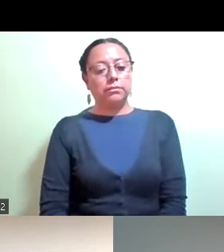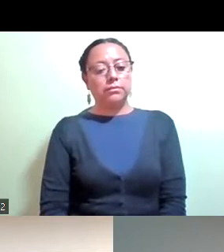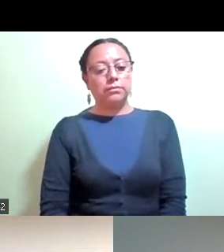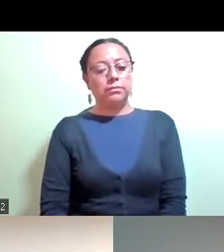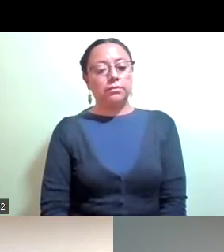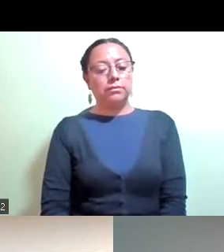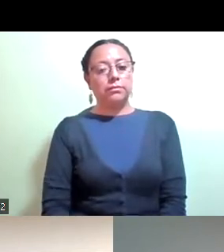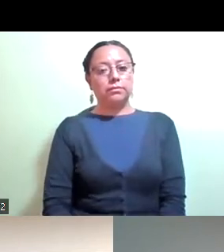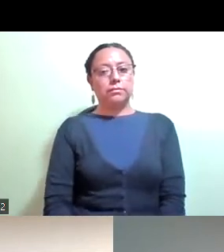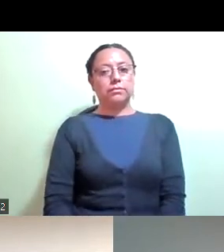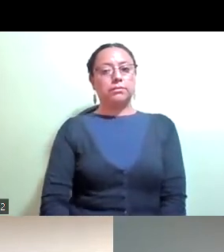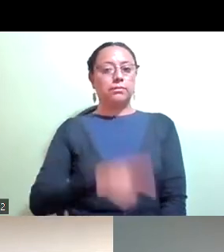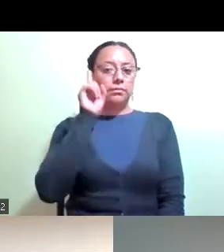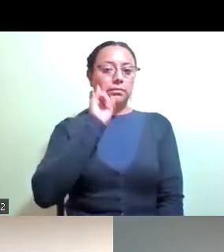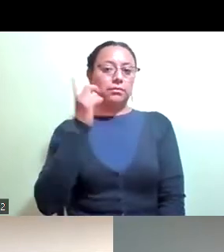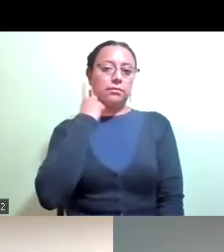Diputada presidenta.